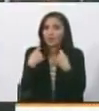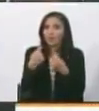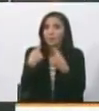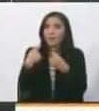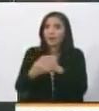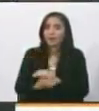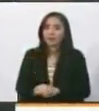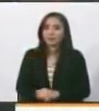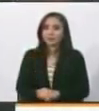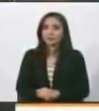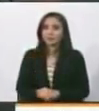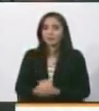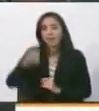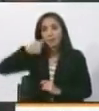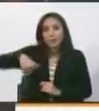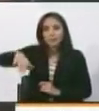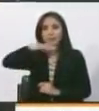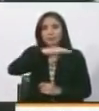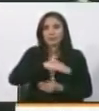para el pueblo.